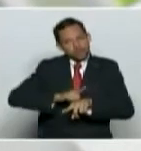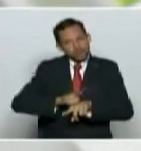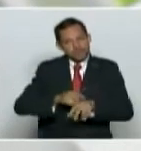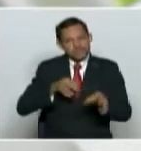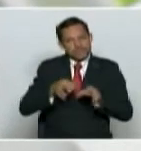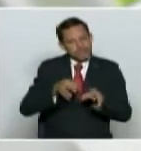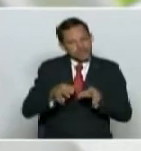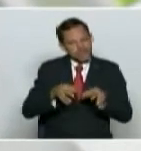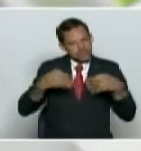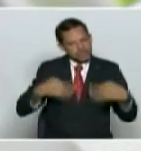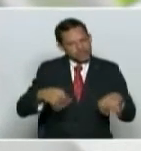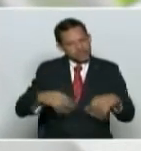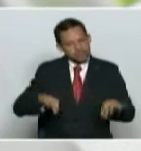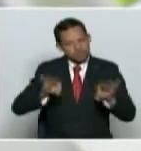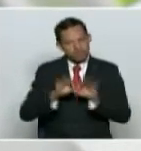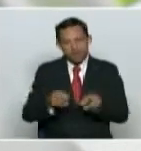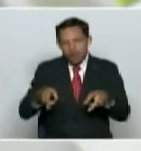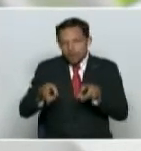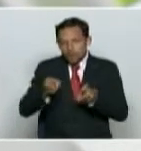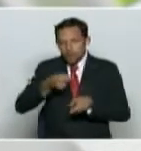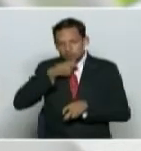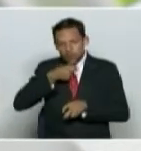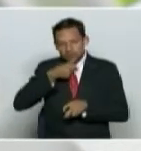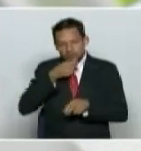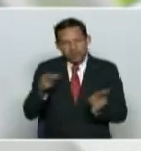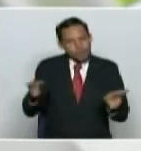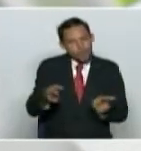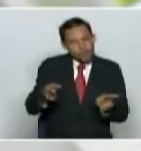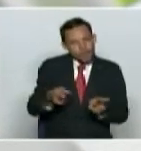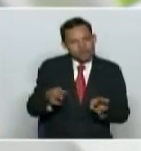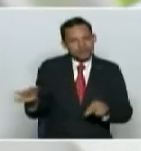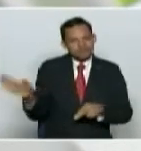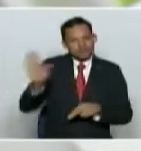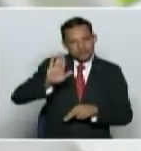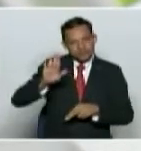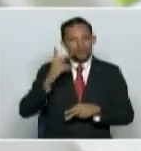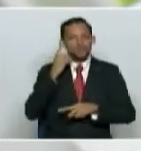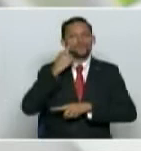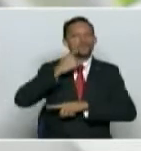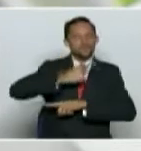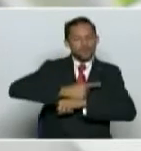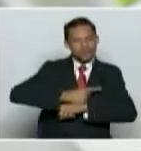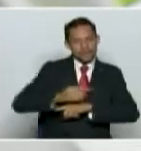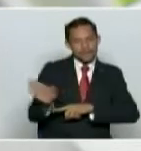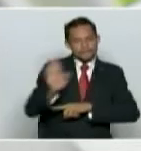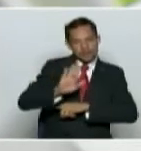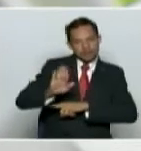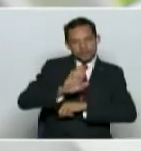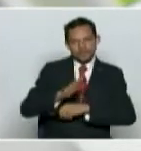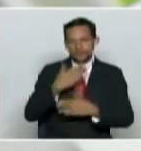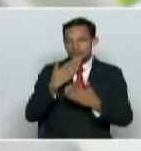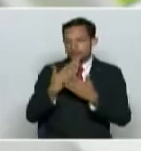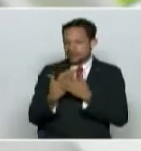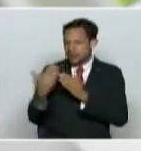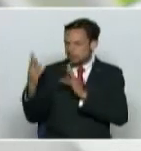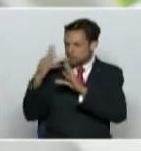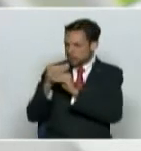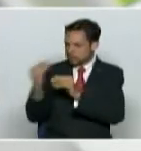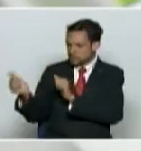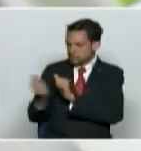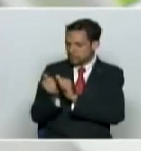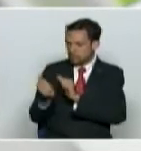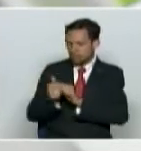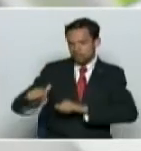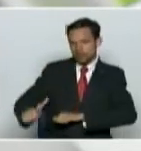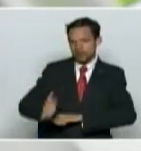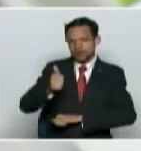ustedes, nuestros televidentes, las novedades más importantes en la parrilla de programación del canal. Por este motivo hemos invitado hoy a su directora y